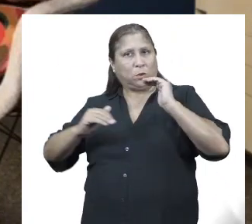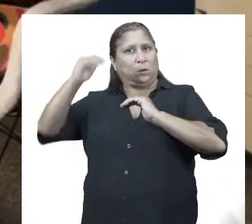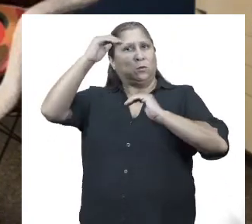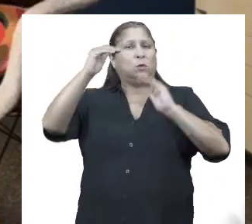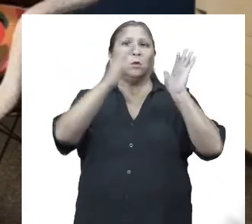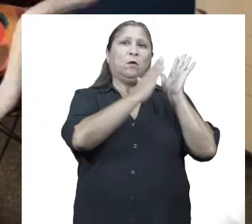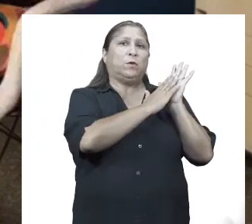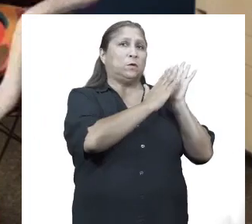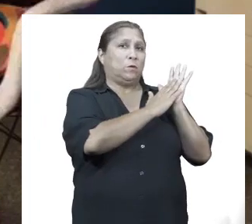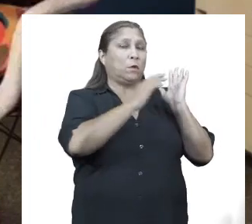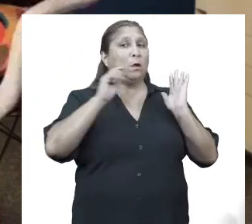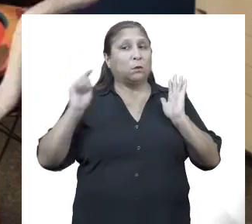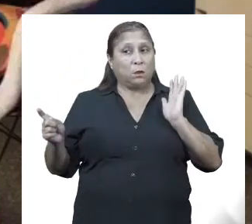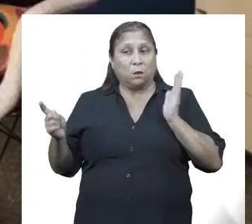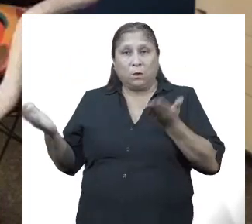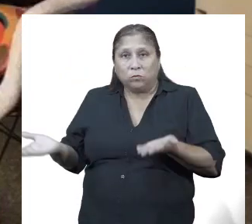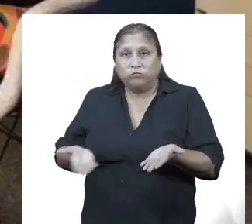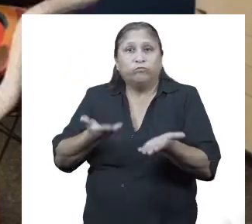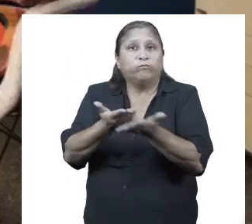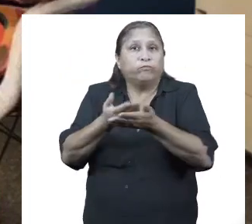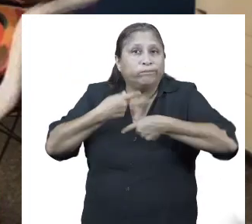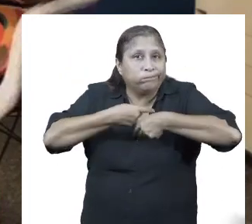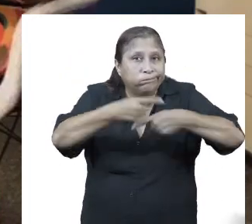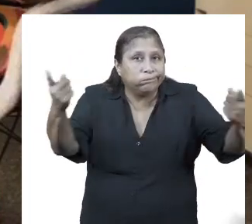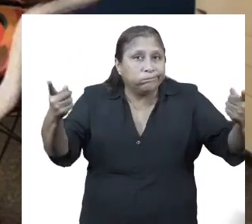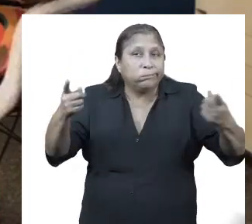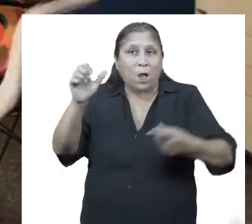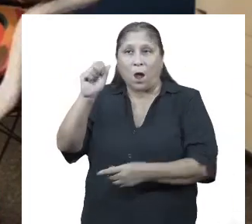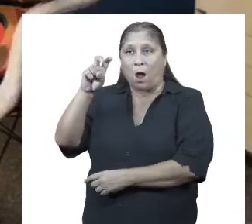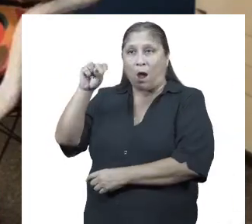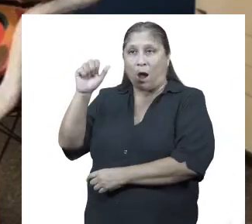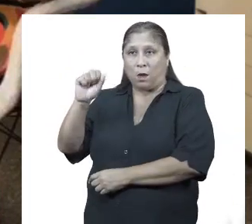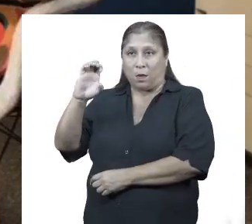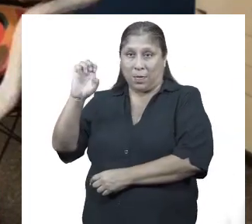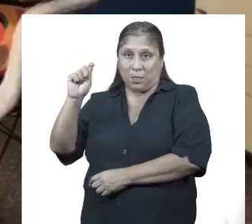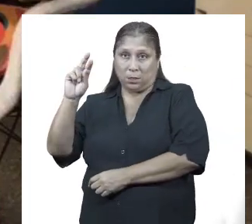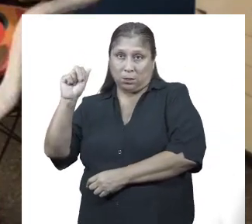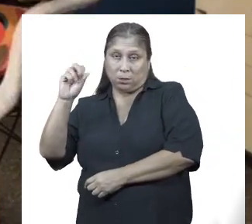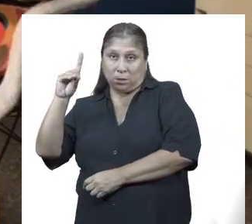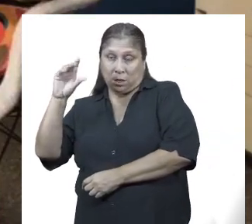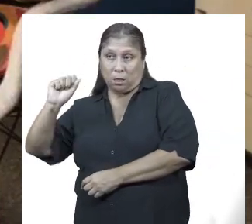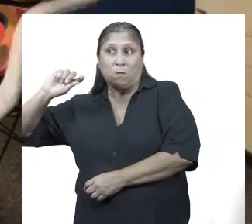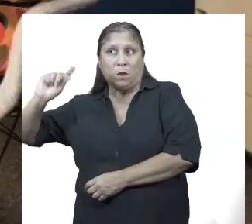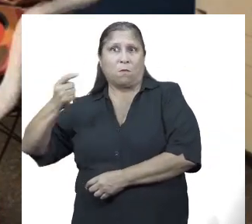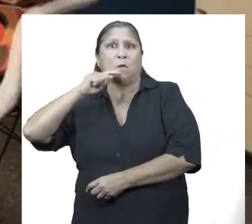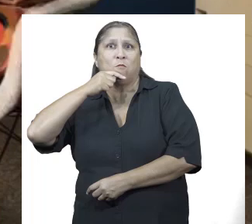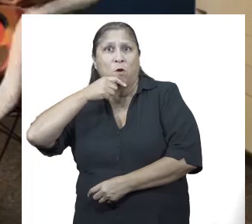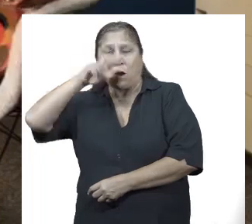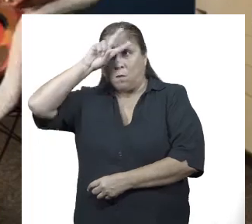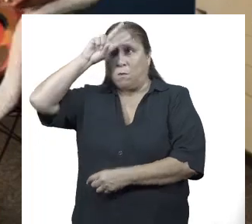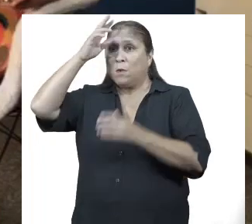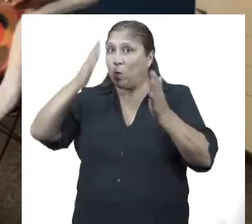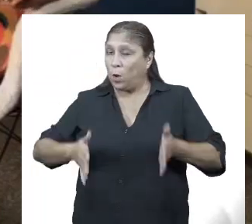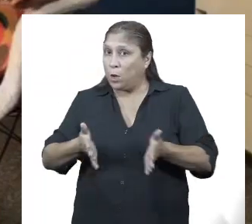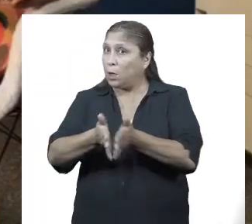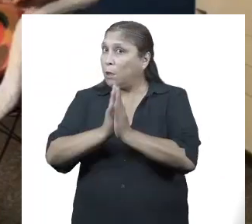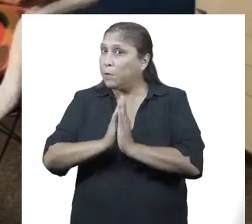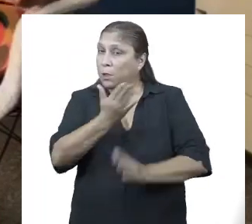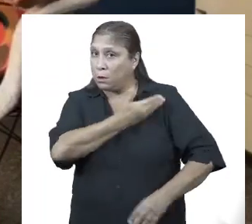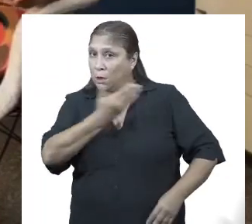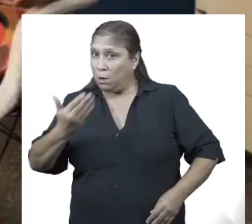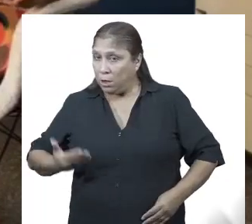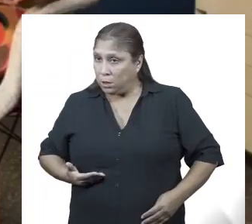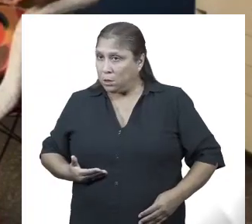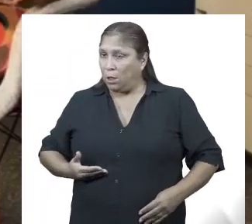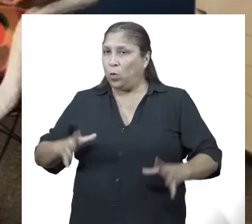del Pueblo y vocera para el caso de Ana Estrada, la primera mujer peruana que pide al Estado peruano